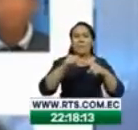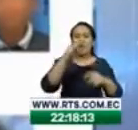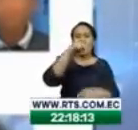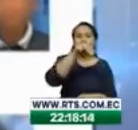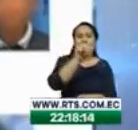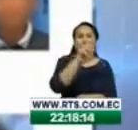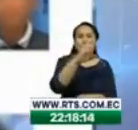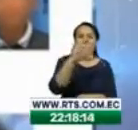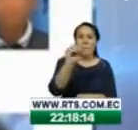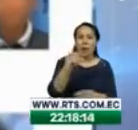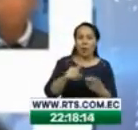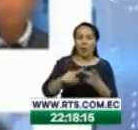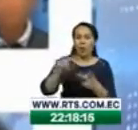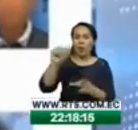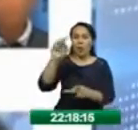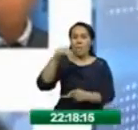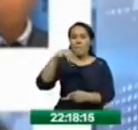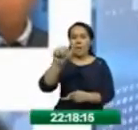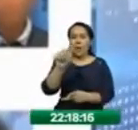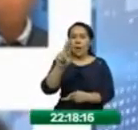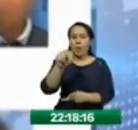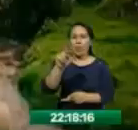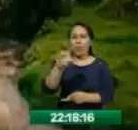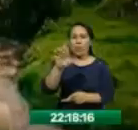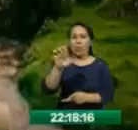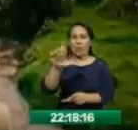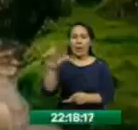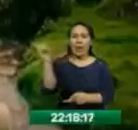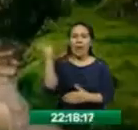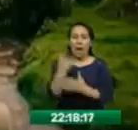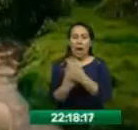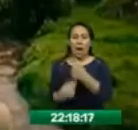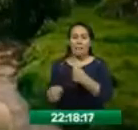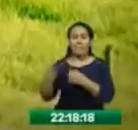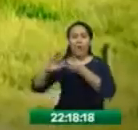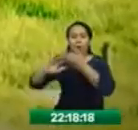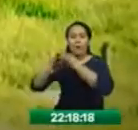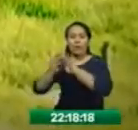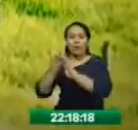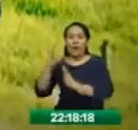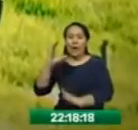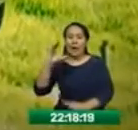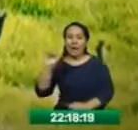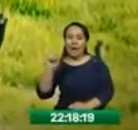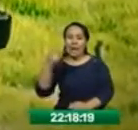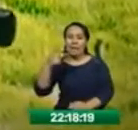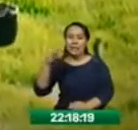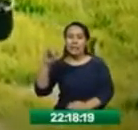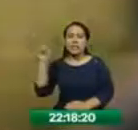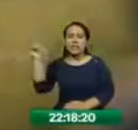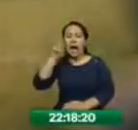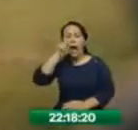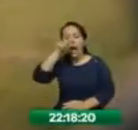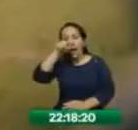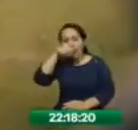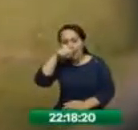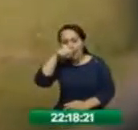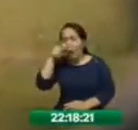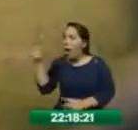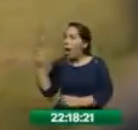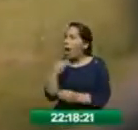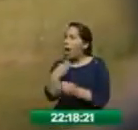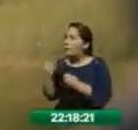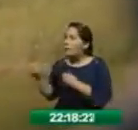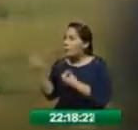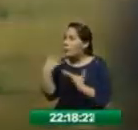Vinicio Pichazaca Huasco y Manuel Chimbo Pichazaca, oriundos de la comuna Cachi, Cantón Tambo, provincia de Cañare. Los informes de la